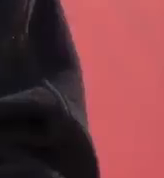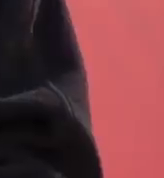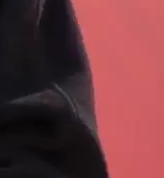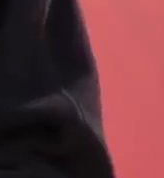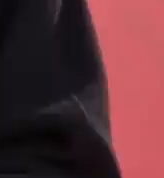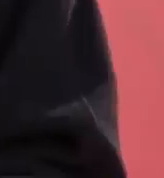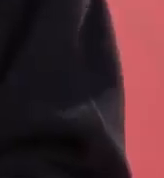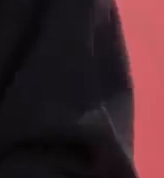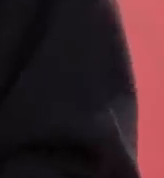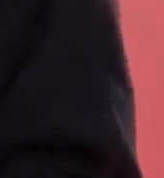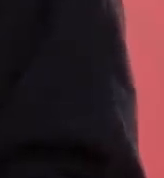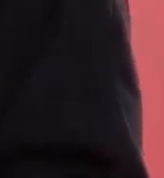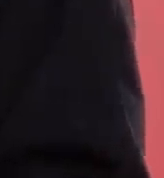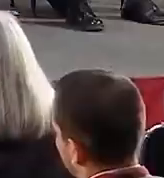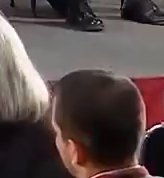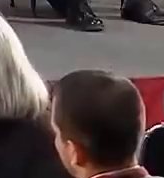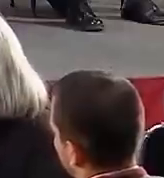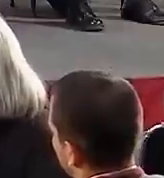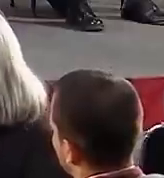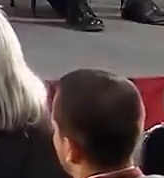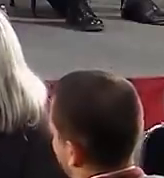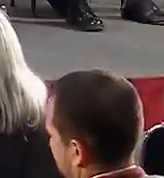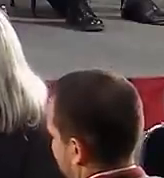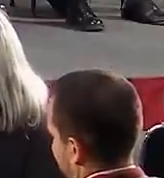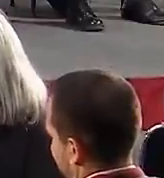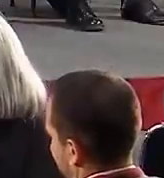con relación a eso. Bueno, ya me tengo que ir porque tenemos reunión de gabinete.